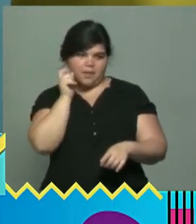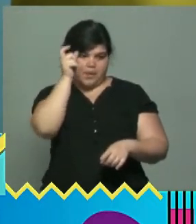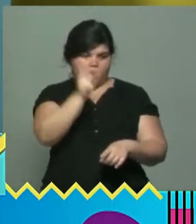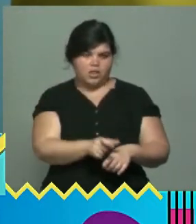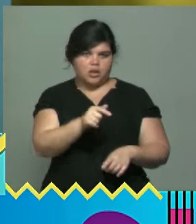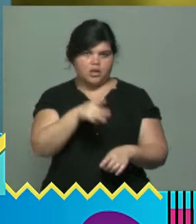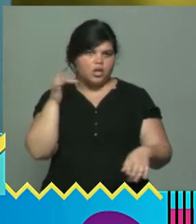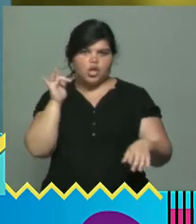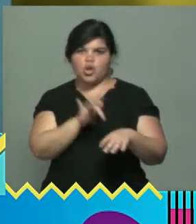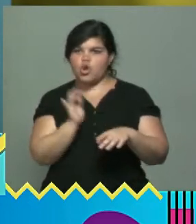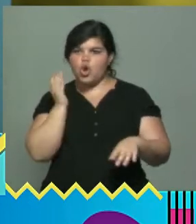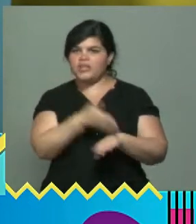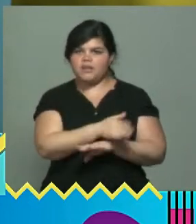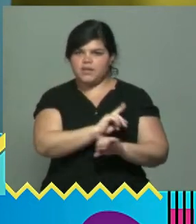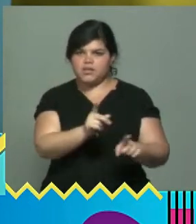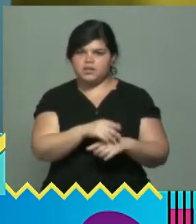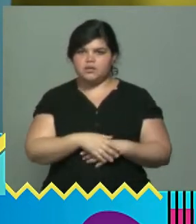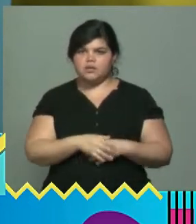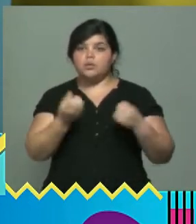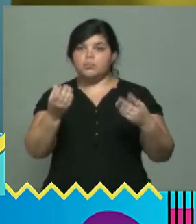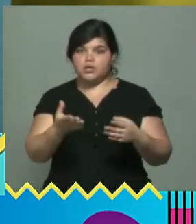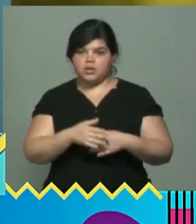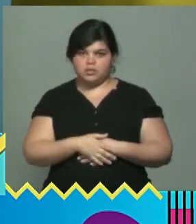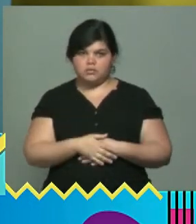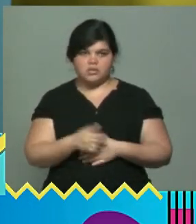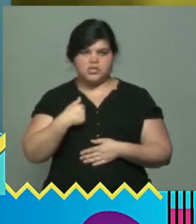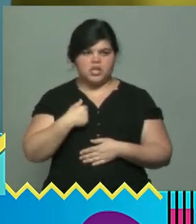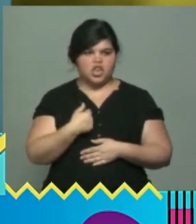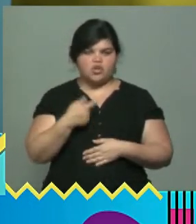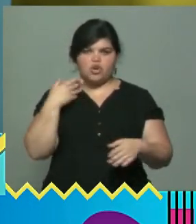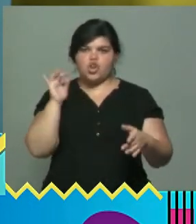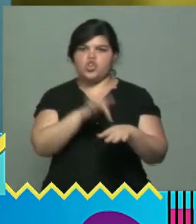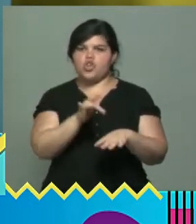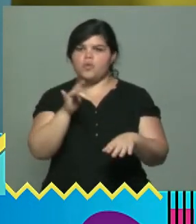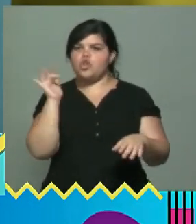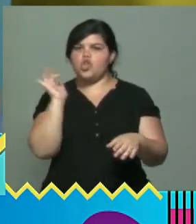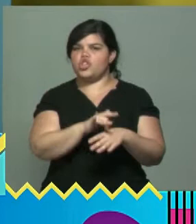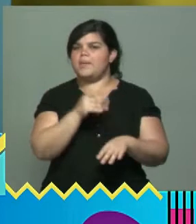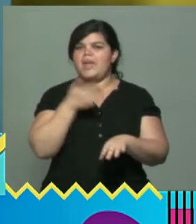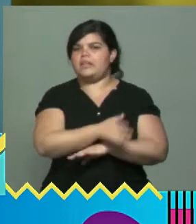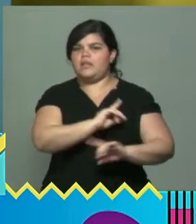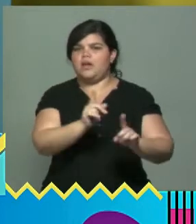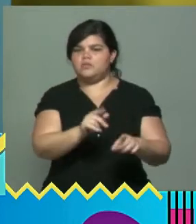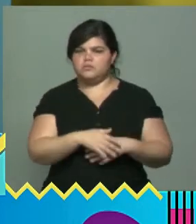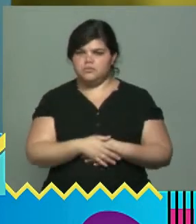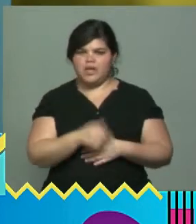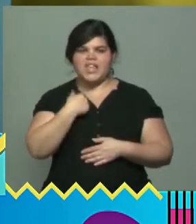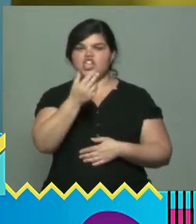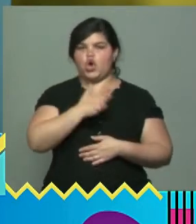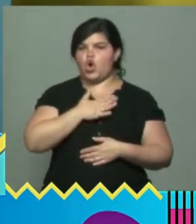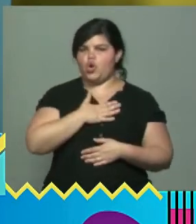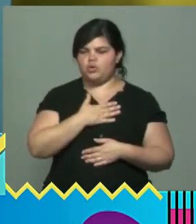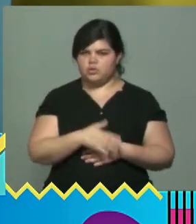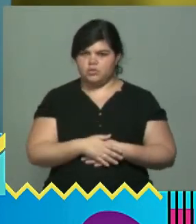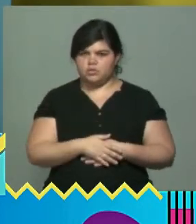no intervenir, ¿no? Porque automáticamente la respuesta puede llegar a ser, no te metas, es mi hijo, y otra vez esa cuestión de propiedad, de objeto. Digo, ¿cómo